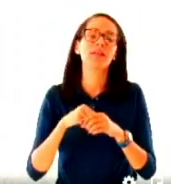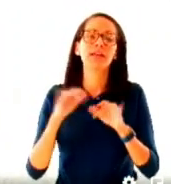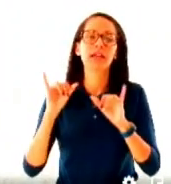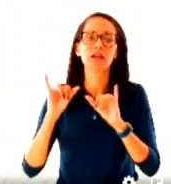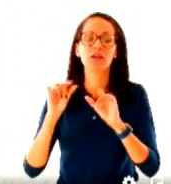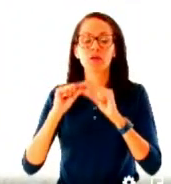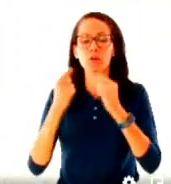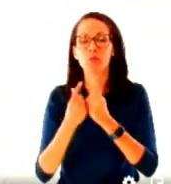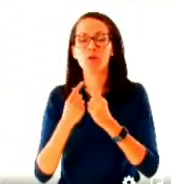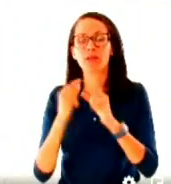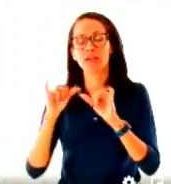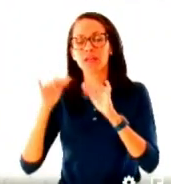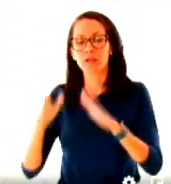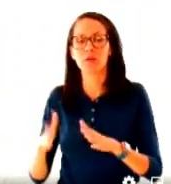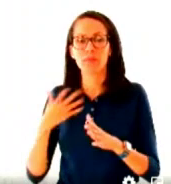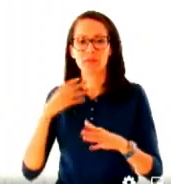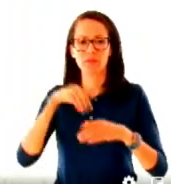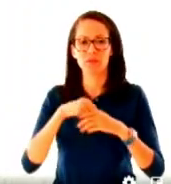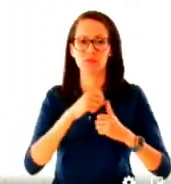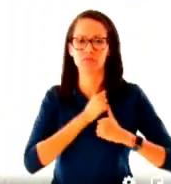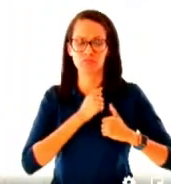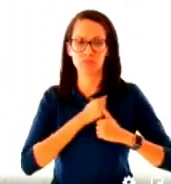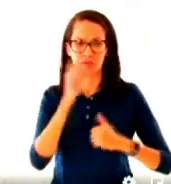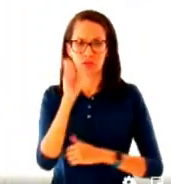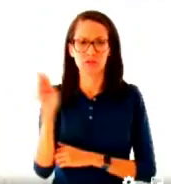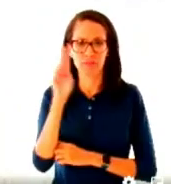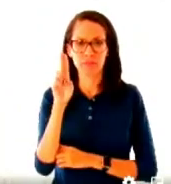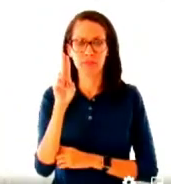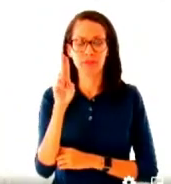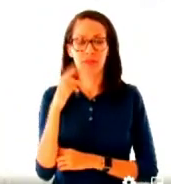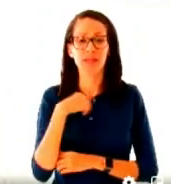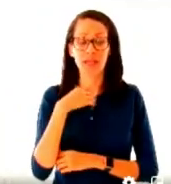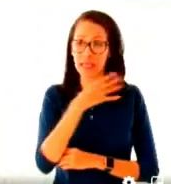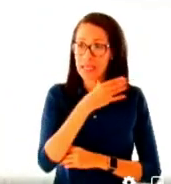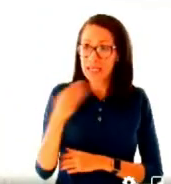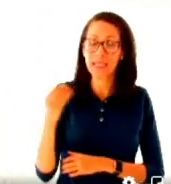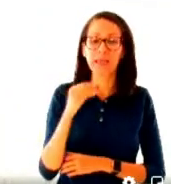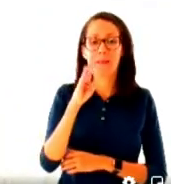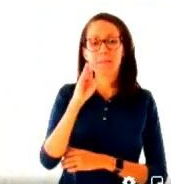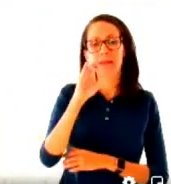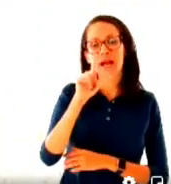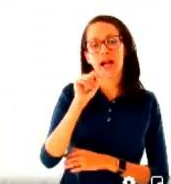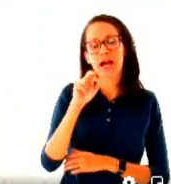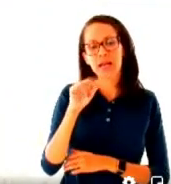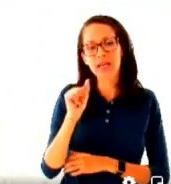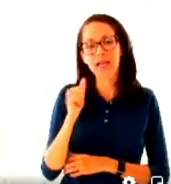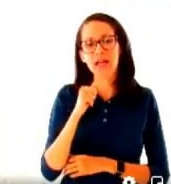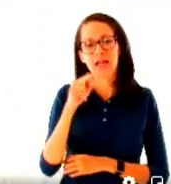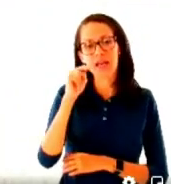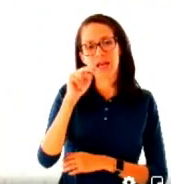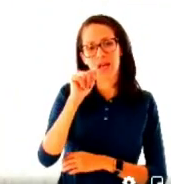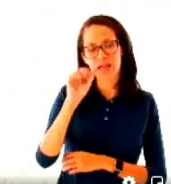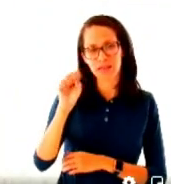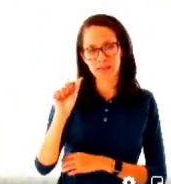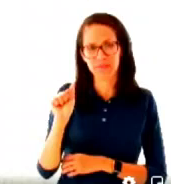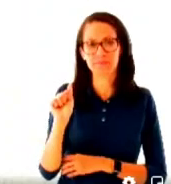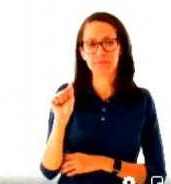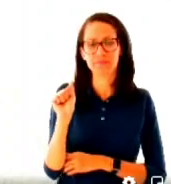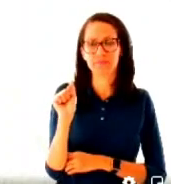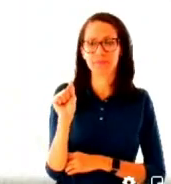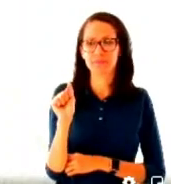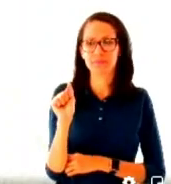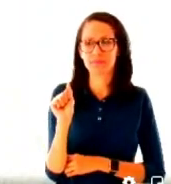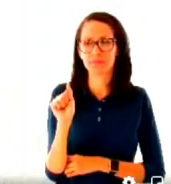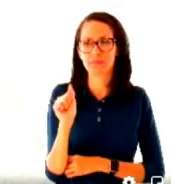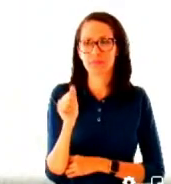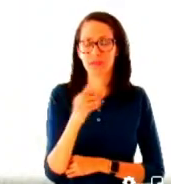Unidos como ingeniera civil y como becaria en la NASA en el Marshall Space Flight Center de Alabama. Aparte